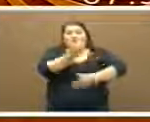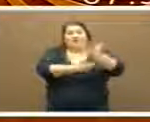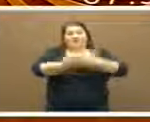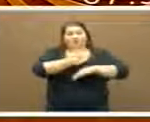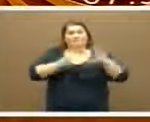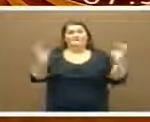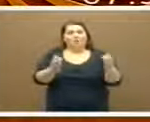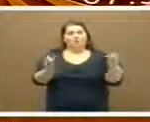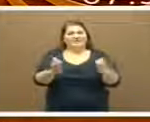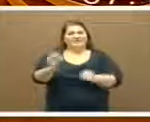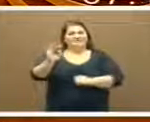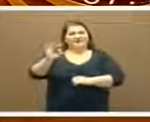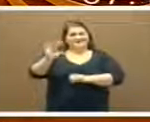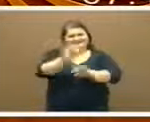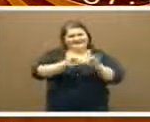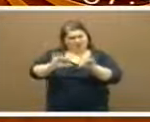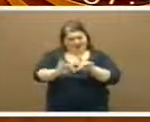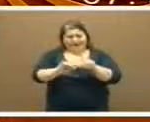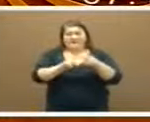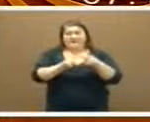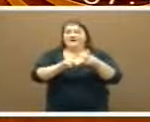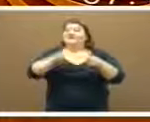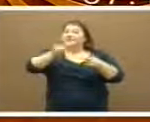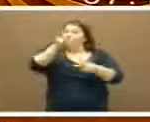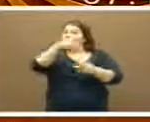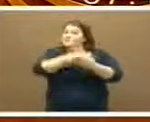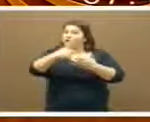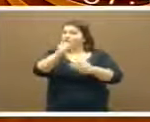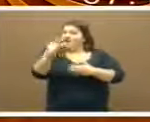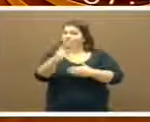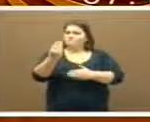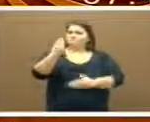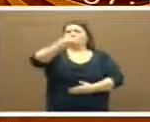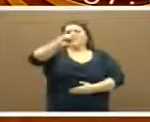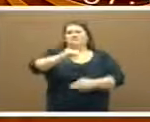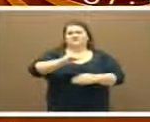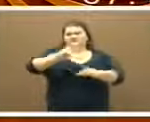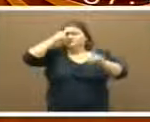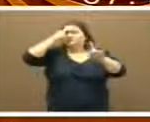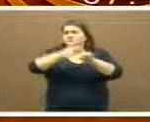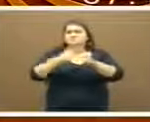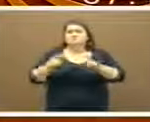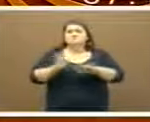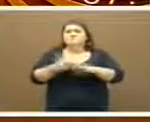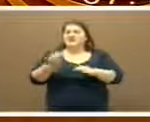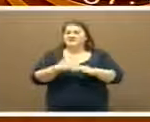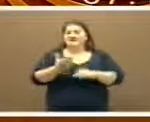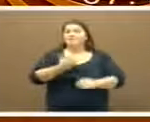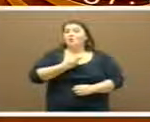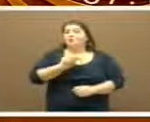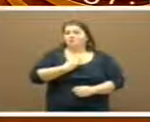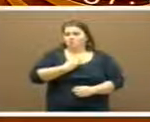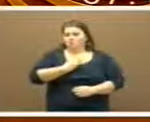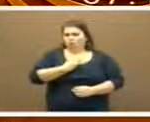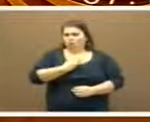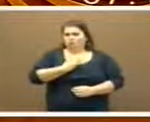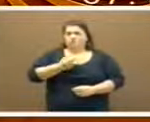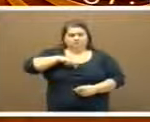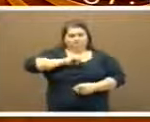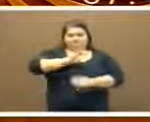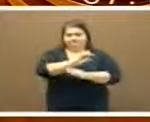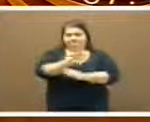Cooperación Regional, sino también aumentando en 1 millón de euros que se destina única y exclusivamente a inversiones en municipios y que se derivan, y eso